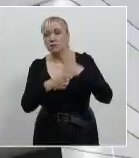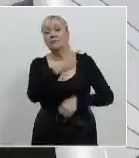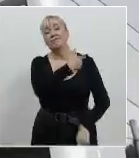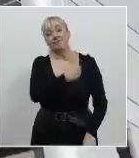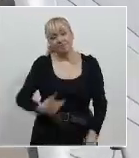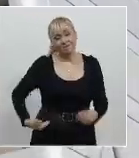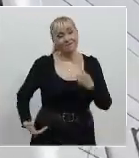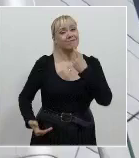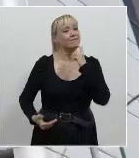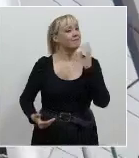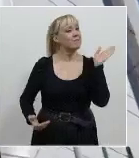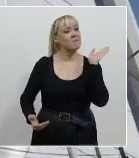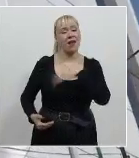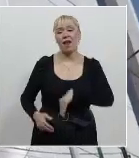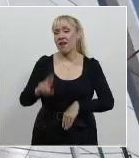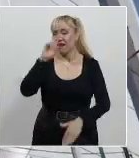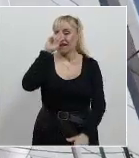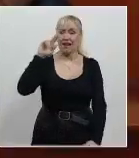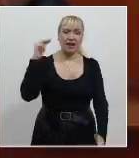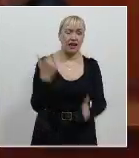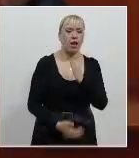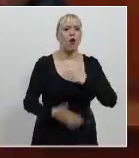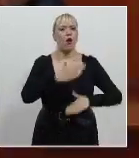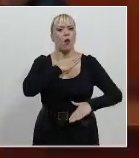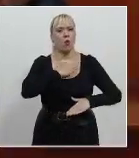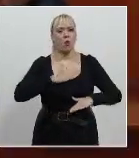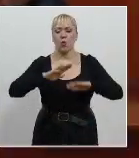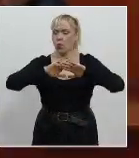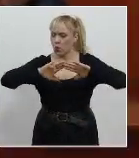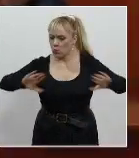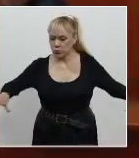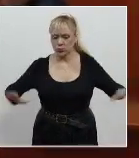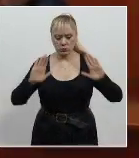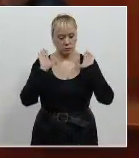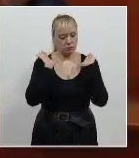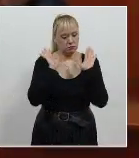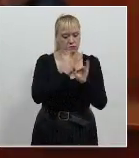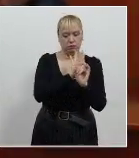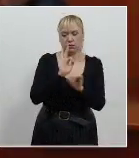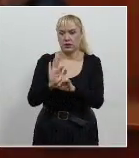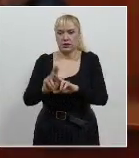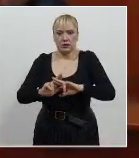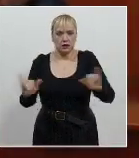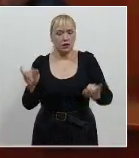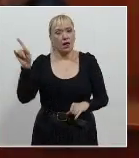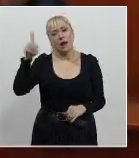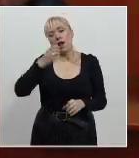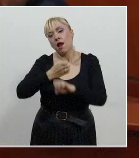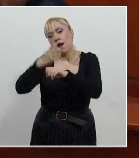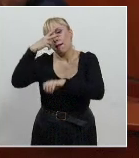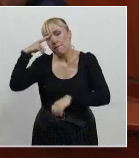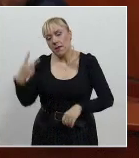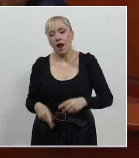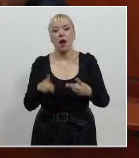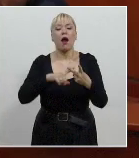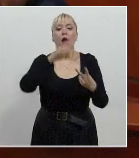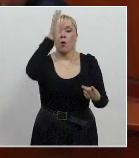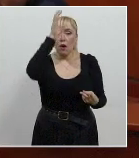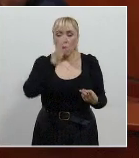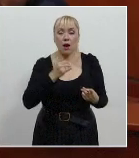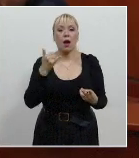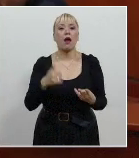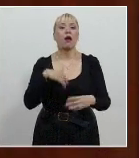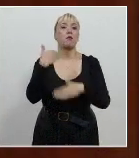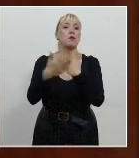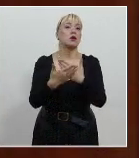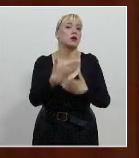de equidad, imparcialidad y neutralidad en los comicios del Estado de México y Coahuila, así como en la elección presidencial que se